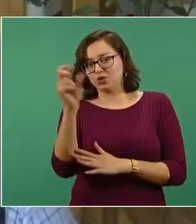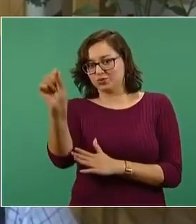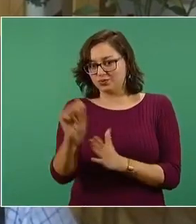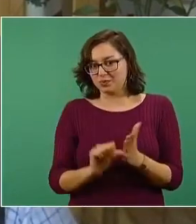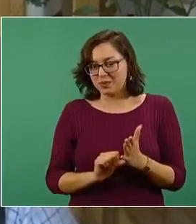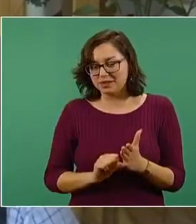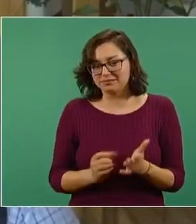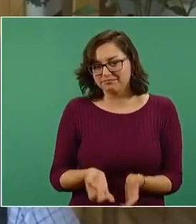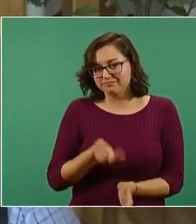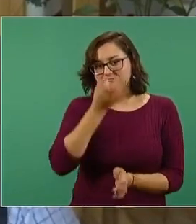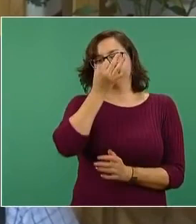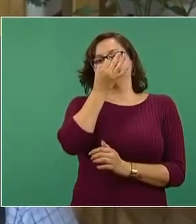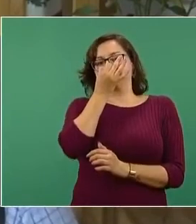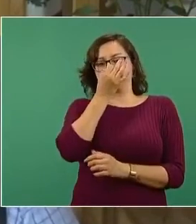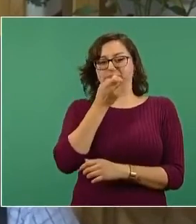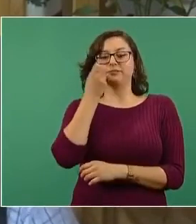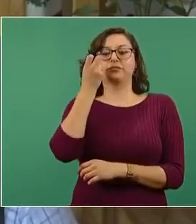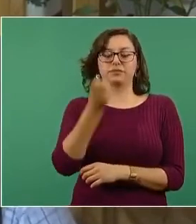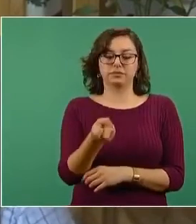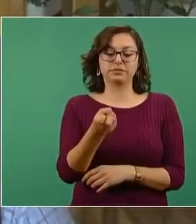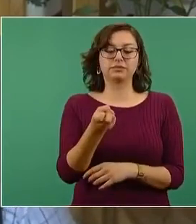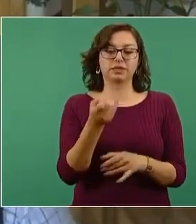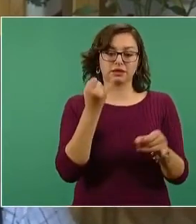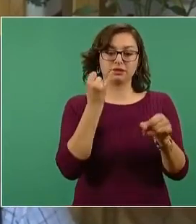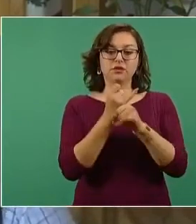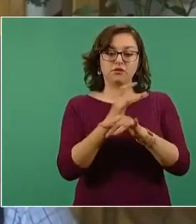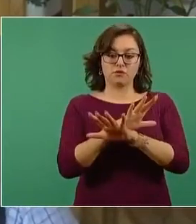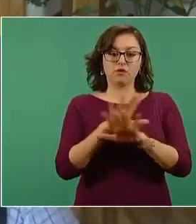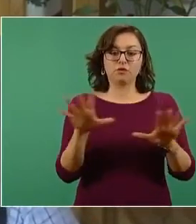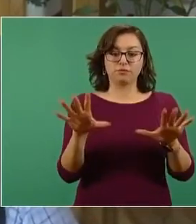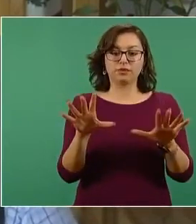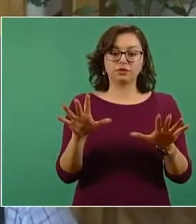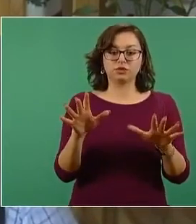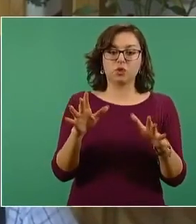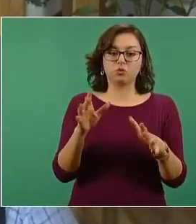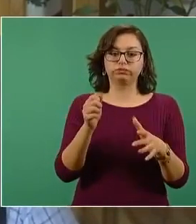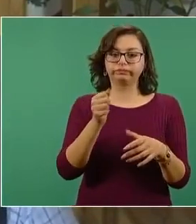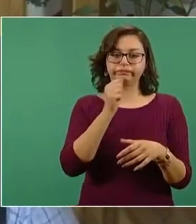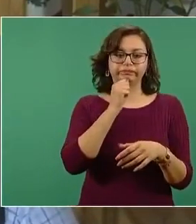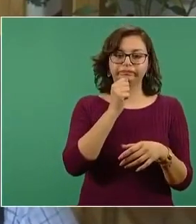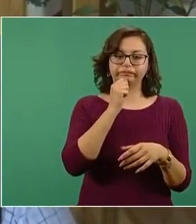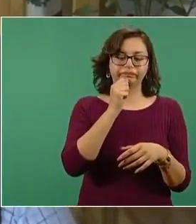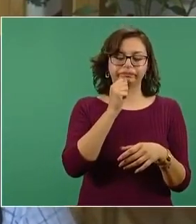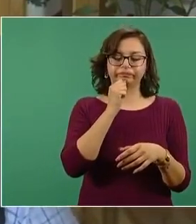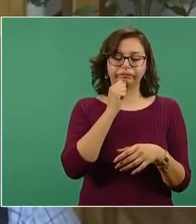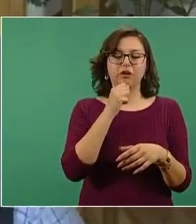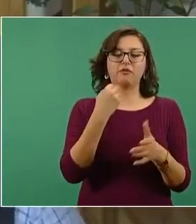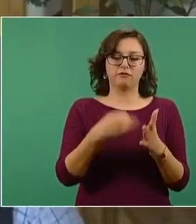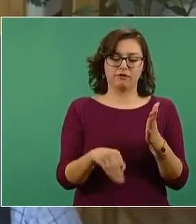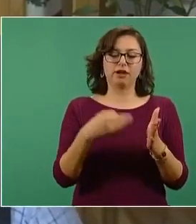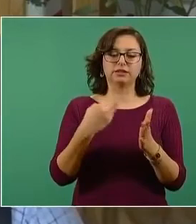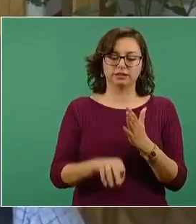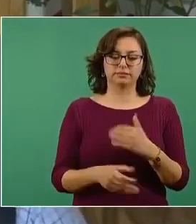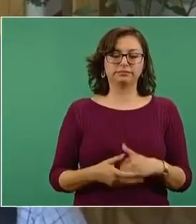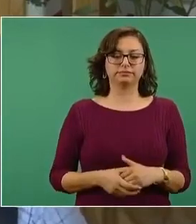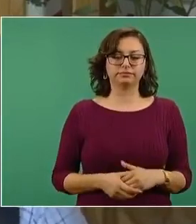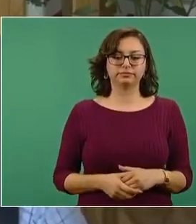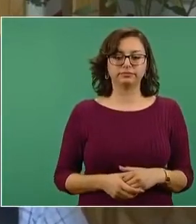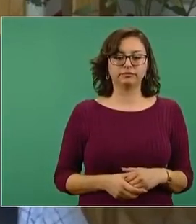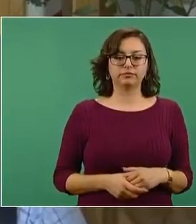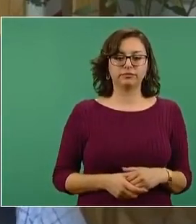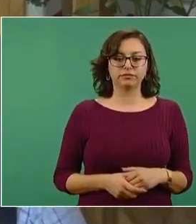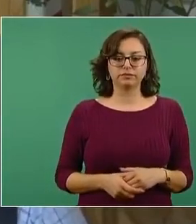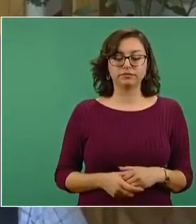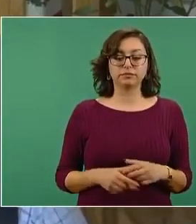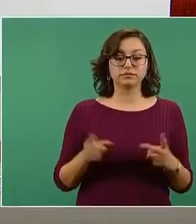de aplicación. Es un dato de información que todavía no contamos con él. Y había